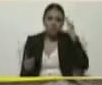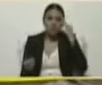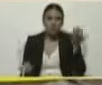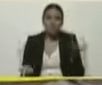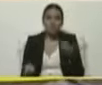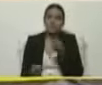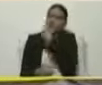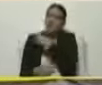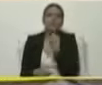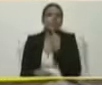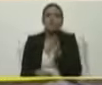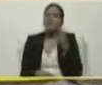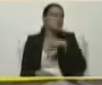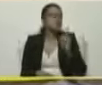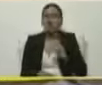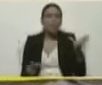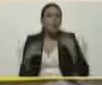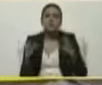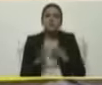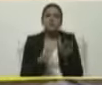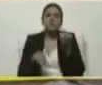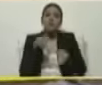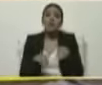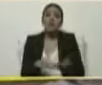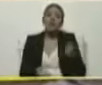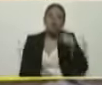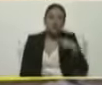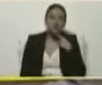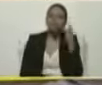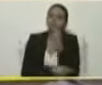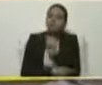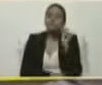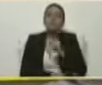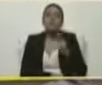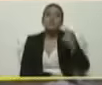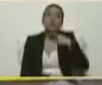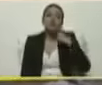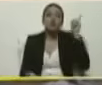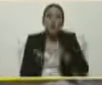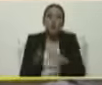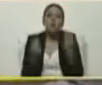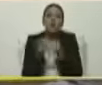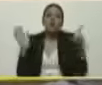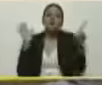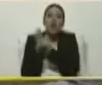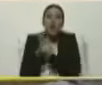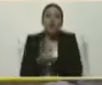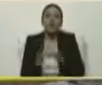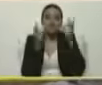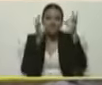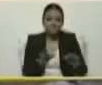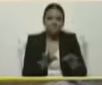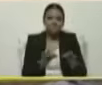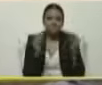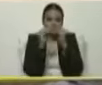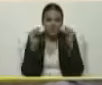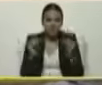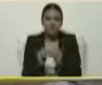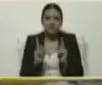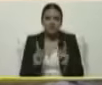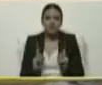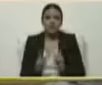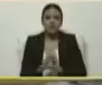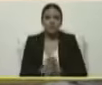Ellos decían, no, no va a haber elecciones. Nosotros decíamos, nosotros cumplimos la Constitución férreamente.